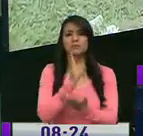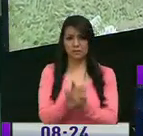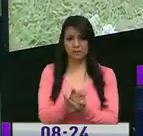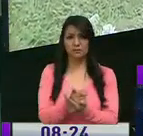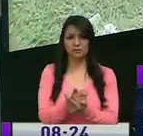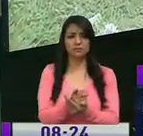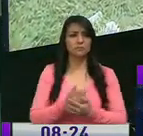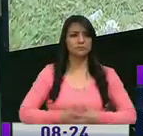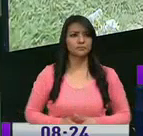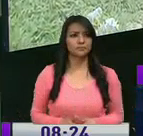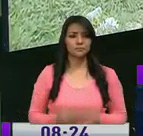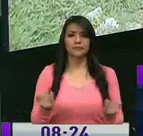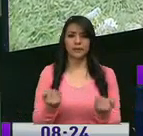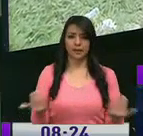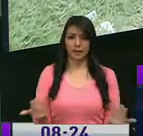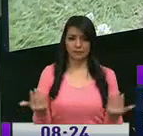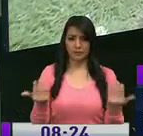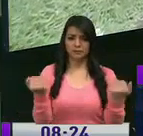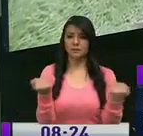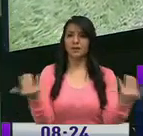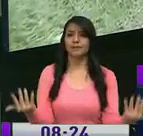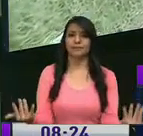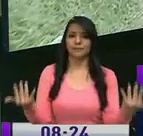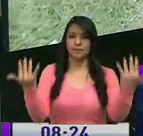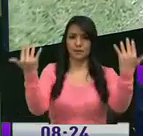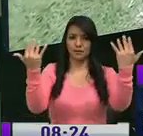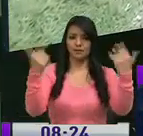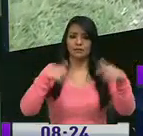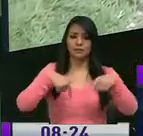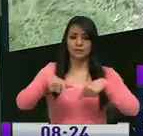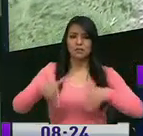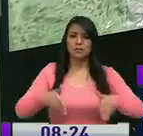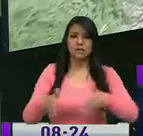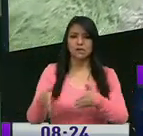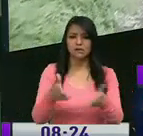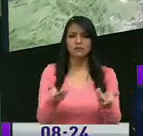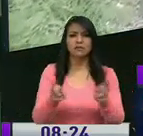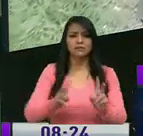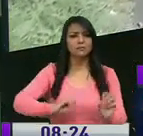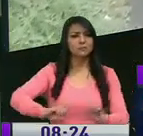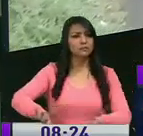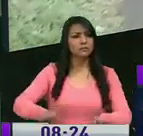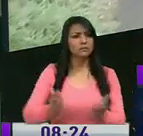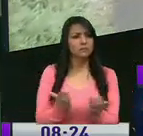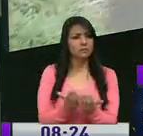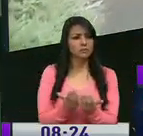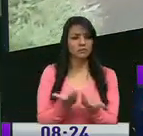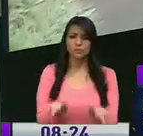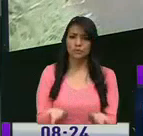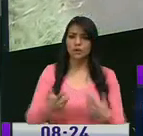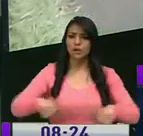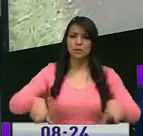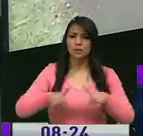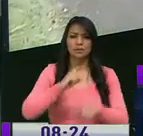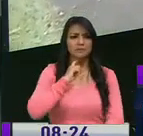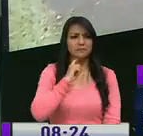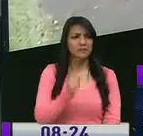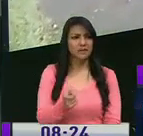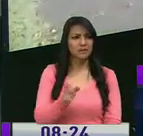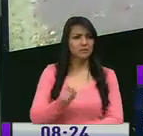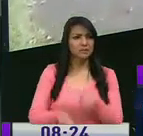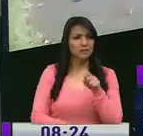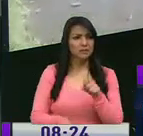tenemos hierbas crecidas enormemente, caminos de mal estado, la basura también ayuda a que el sector se vea en muy mal estado.